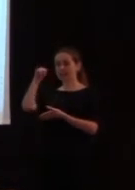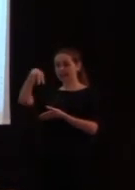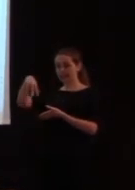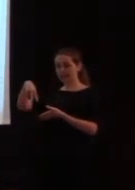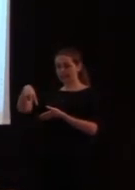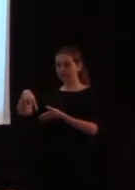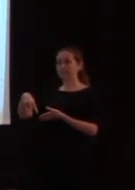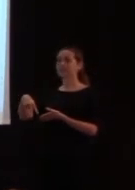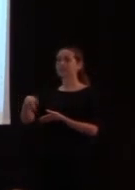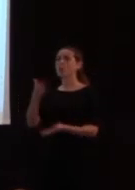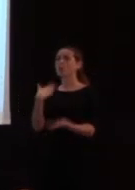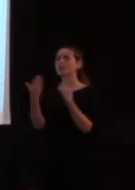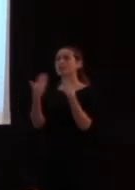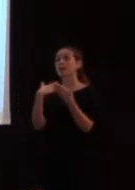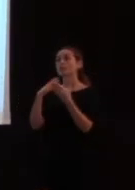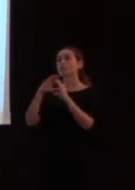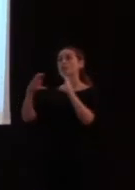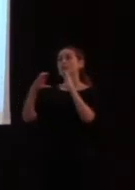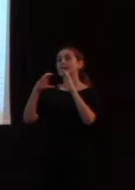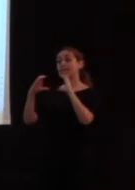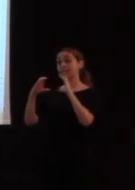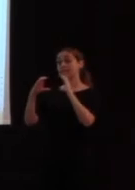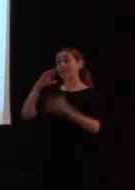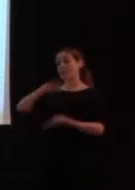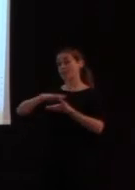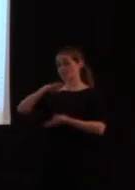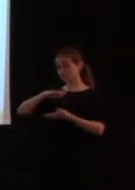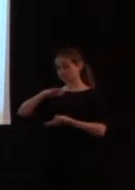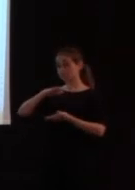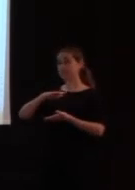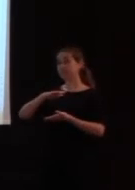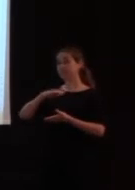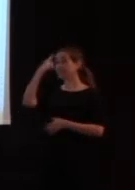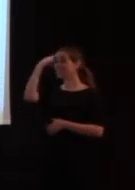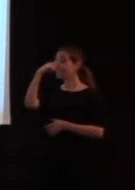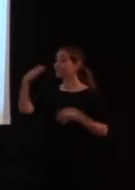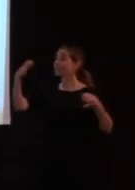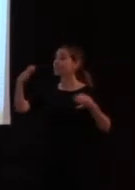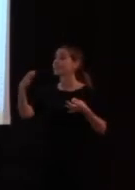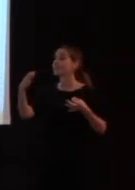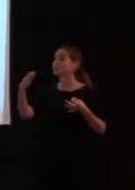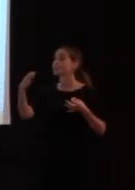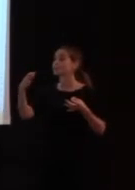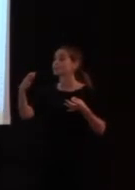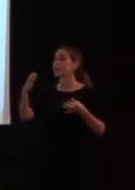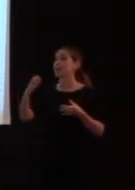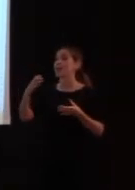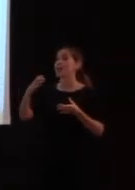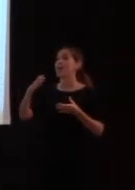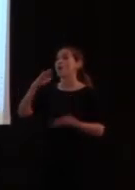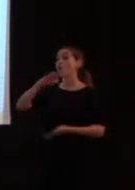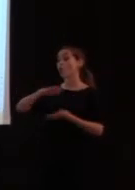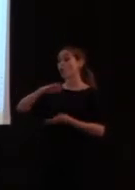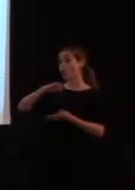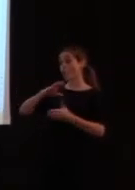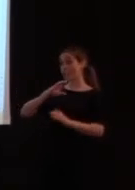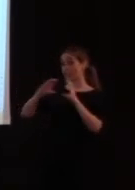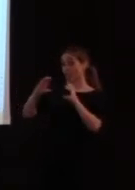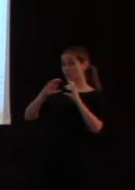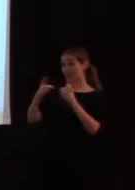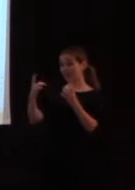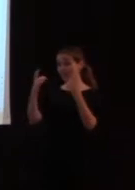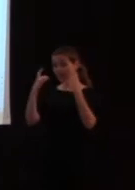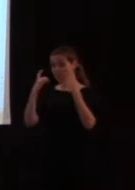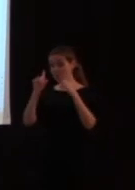hablamos de competencias comunicativas, tenemos que saber que las competencias comunicativas de nuestros alumnos, incluso las nuestras,